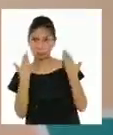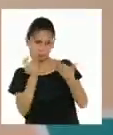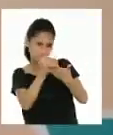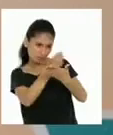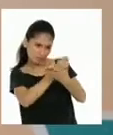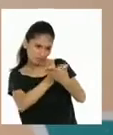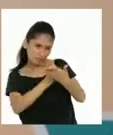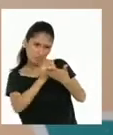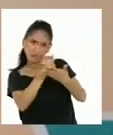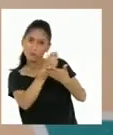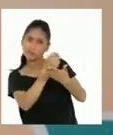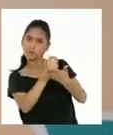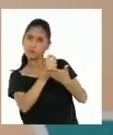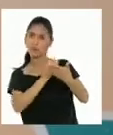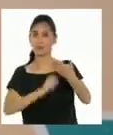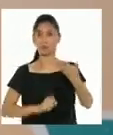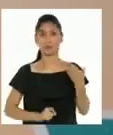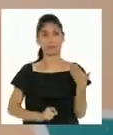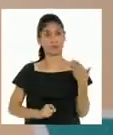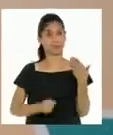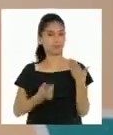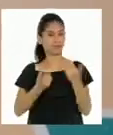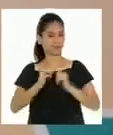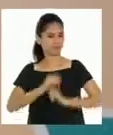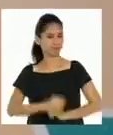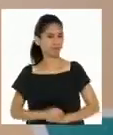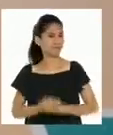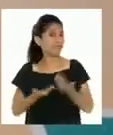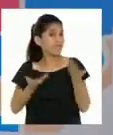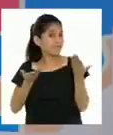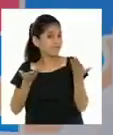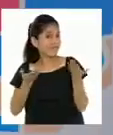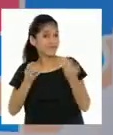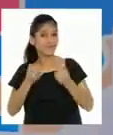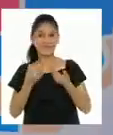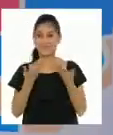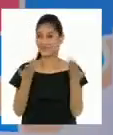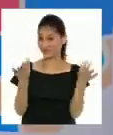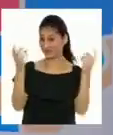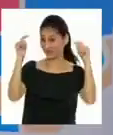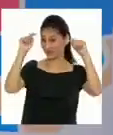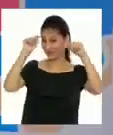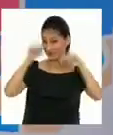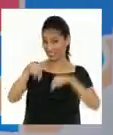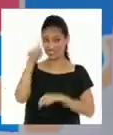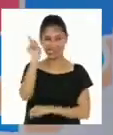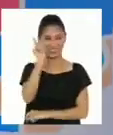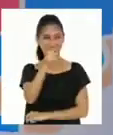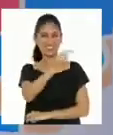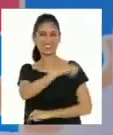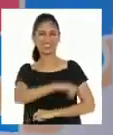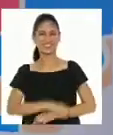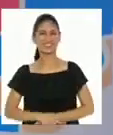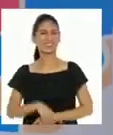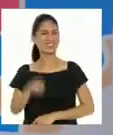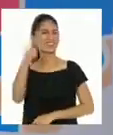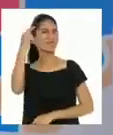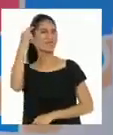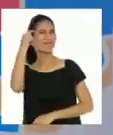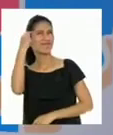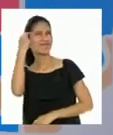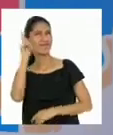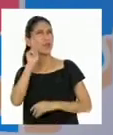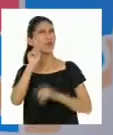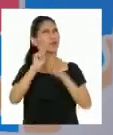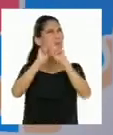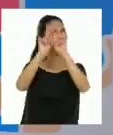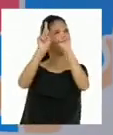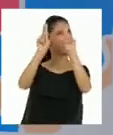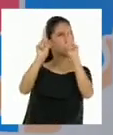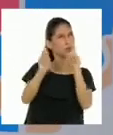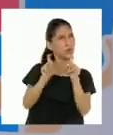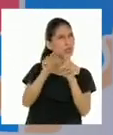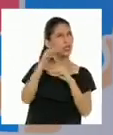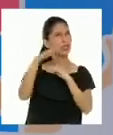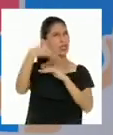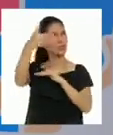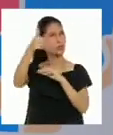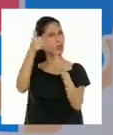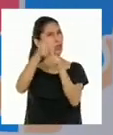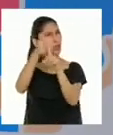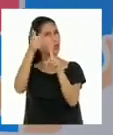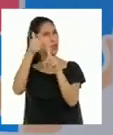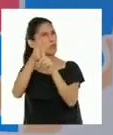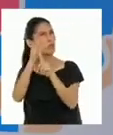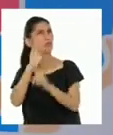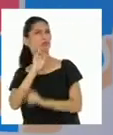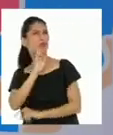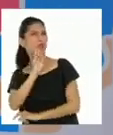con la investigación estadística? Ahora te toca a ti. Piensa en alguna pregunta que puedas responder por medio de